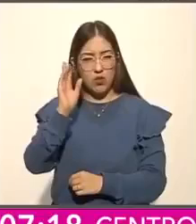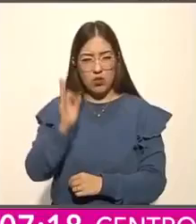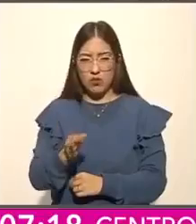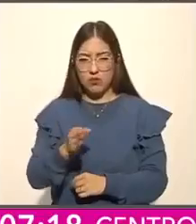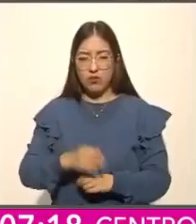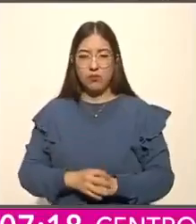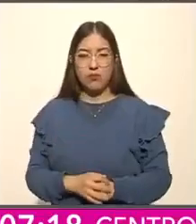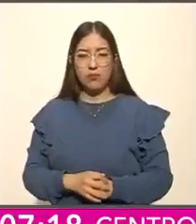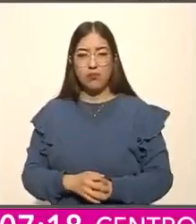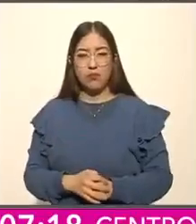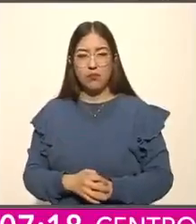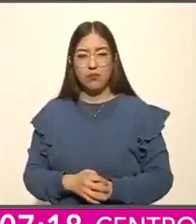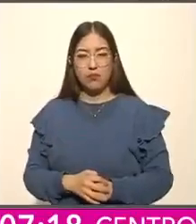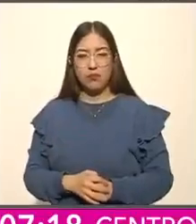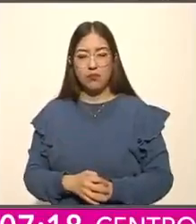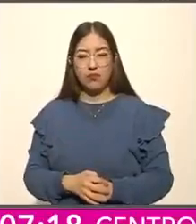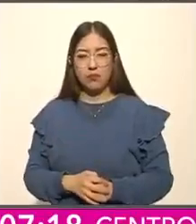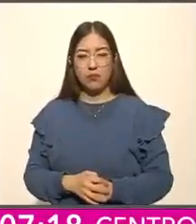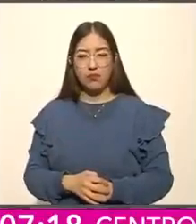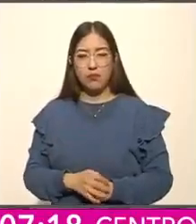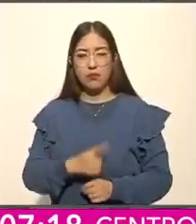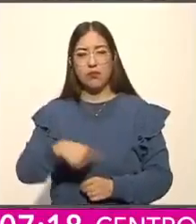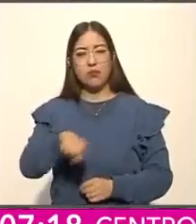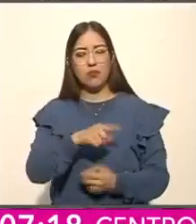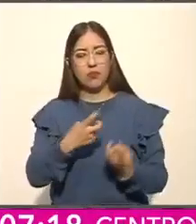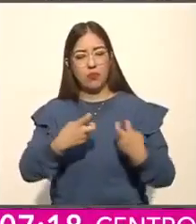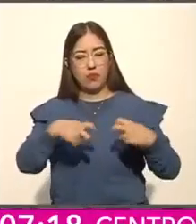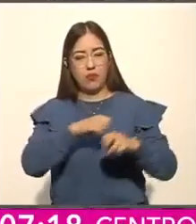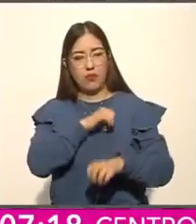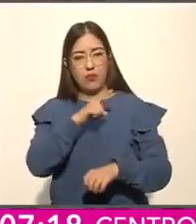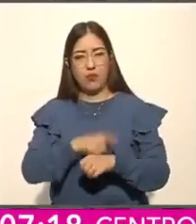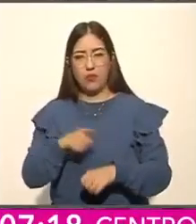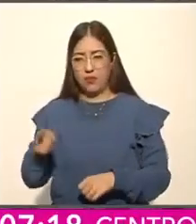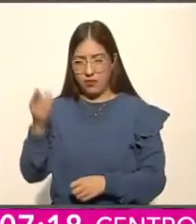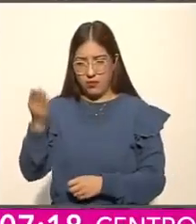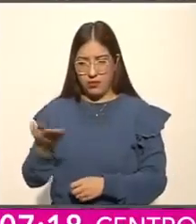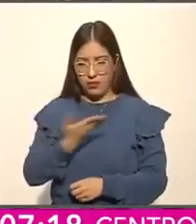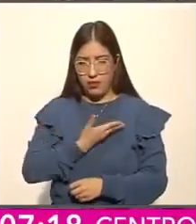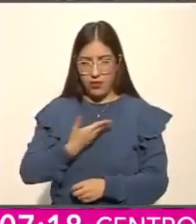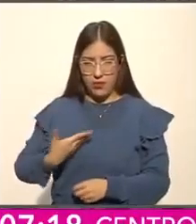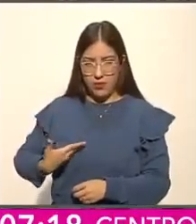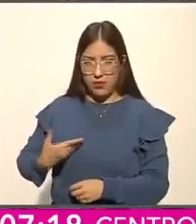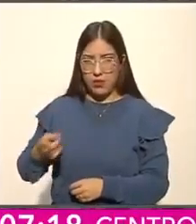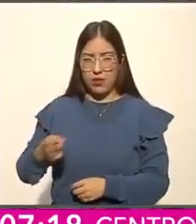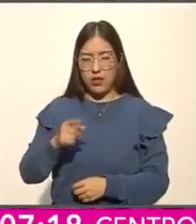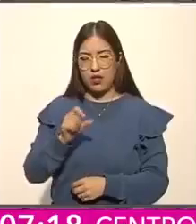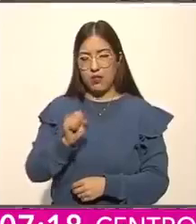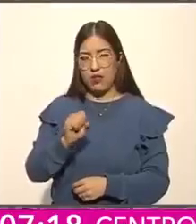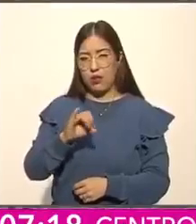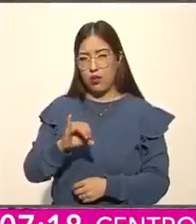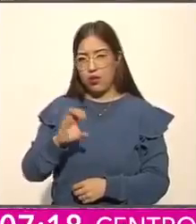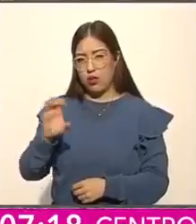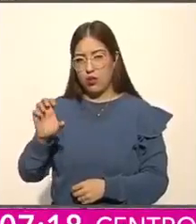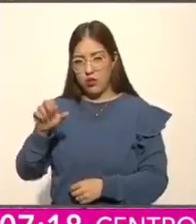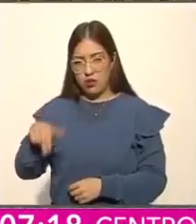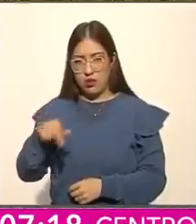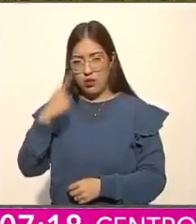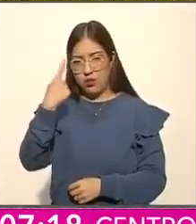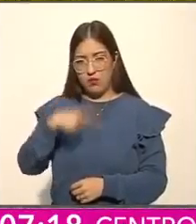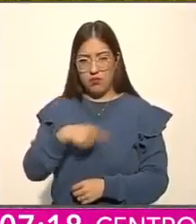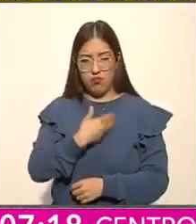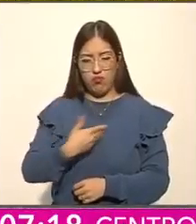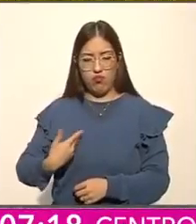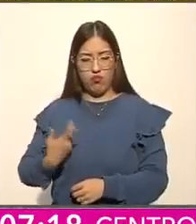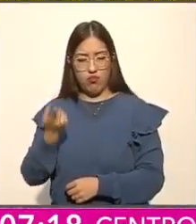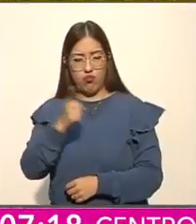gritaron. Para los especialistas, el presidente sometió el Poder Judicial al Ejecutivo. Fue la